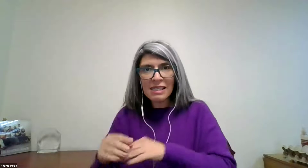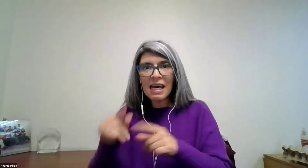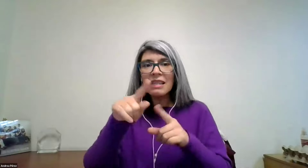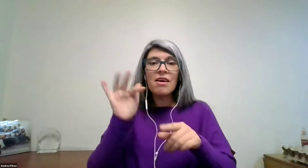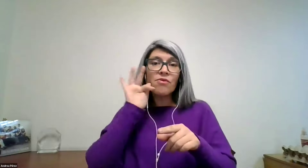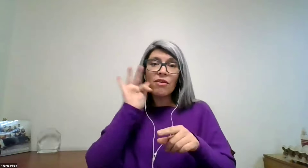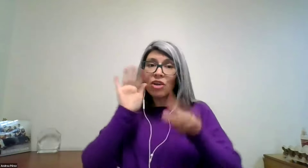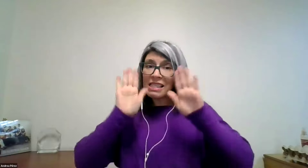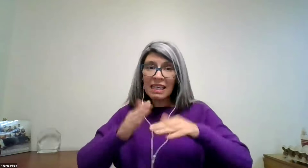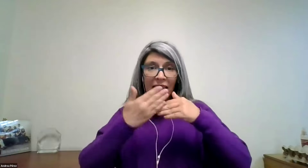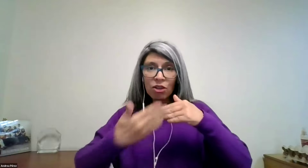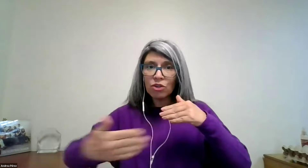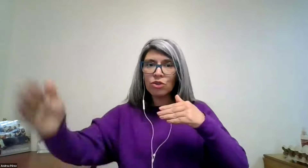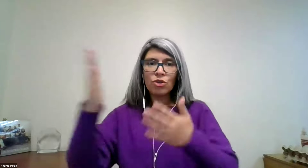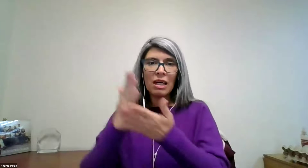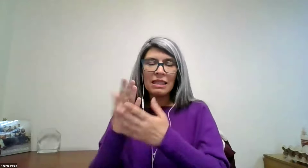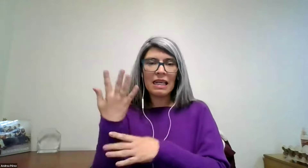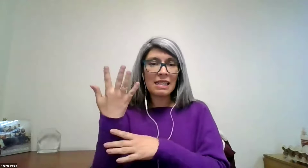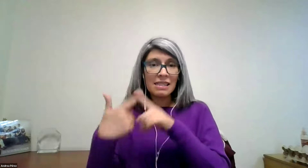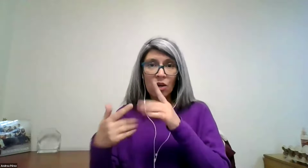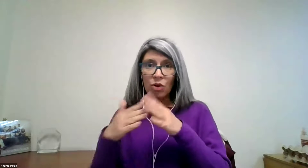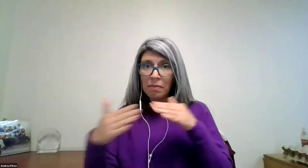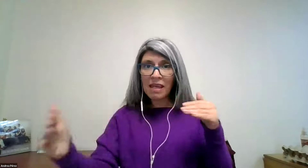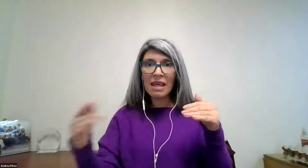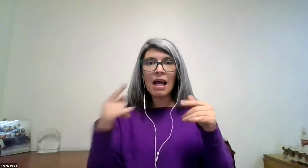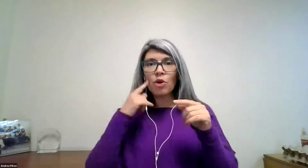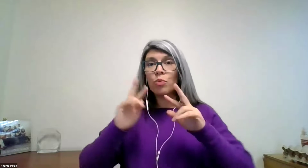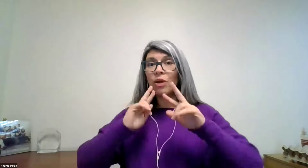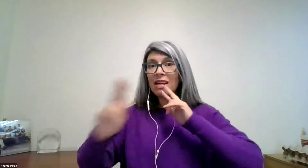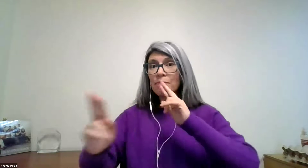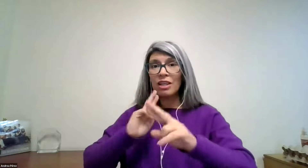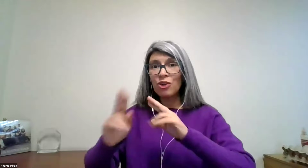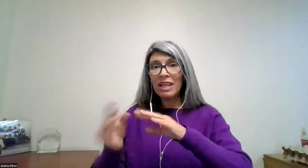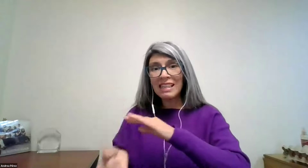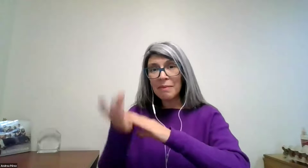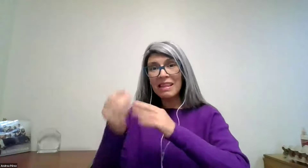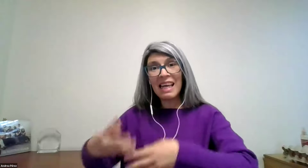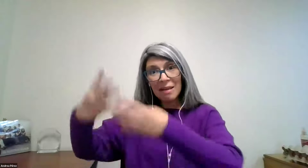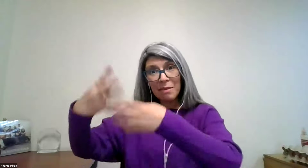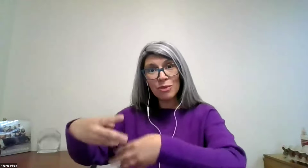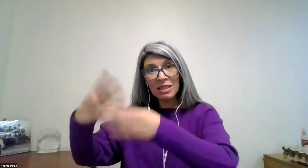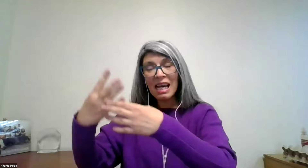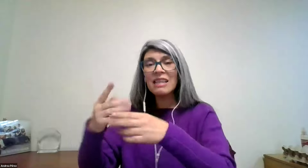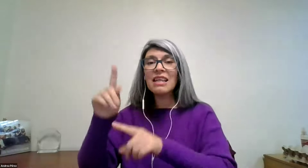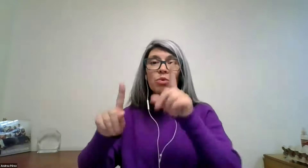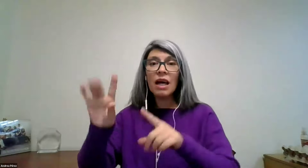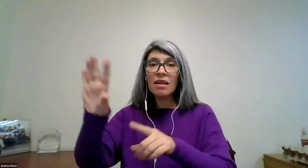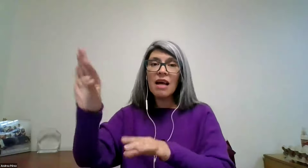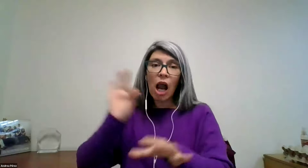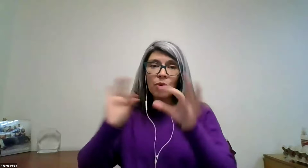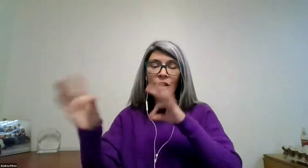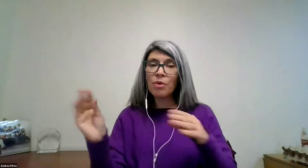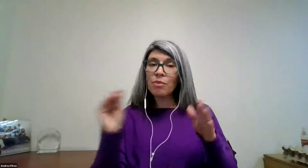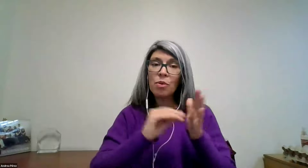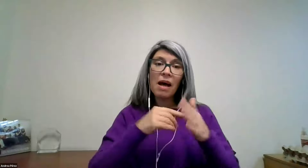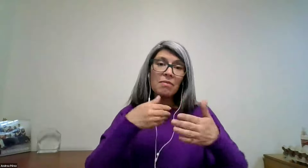subiendo en el chat. Fabiola se queda con nosotros hasta las 5:30. A lo mejor puede ir respondiendo directamente en el mismo chat y algunas